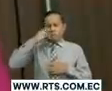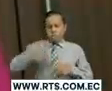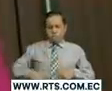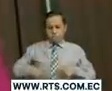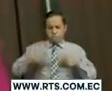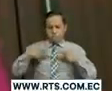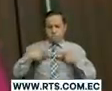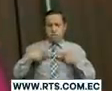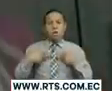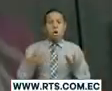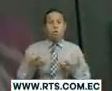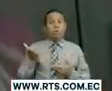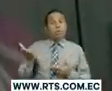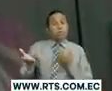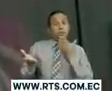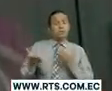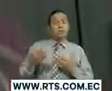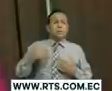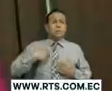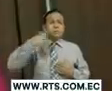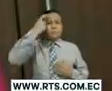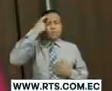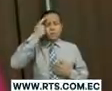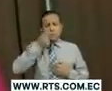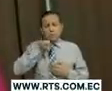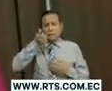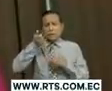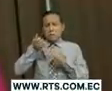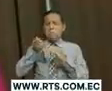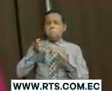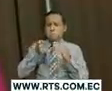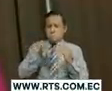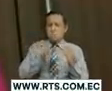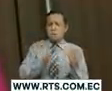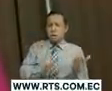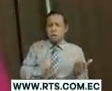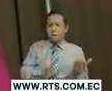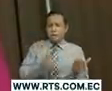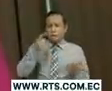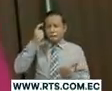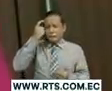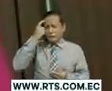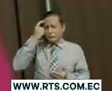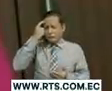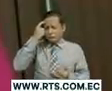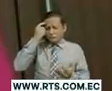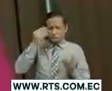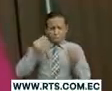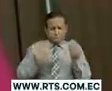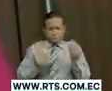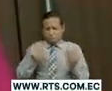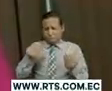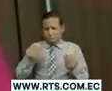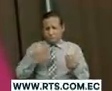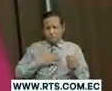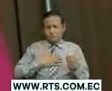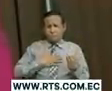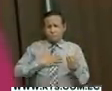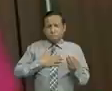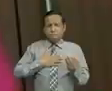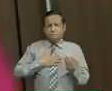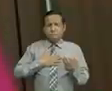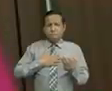que mi vida se me iba, que llegué al punto de tomar en mi agenda,